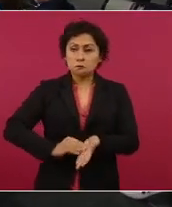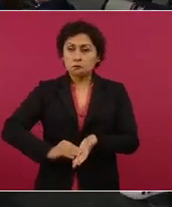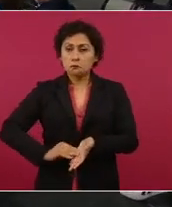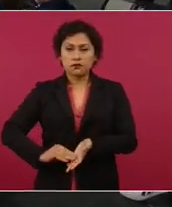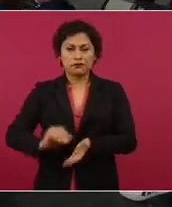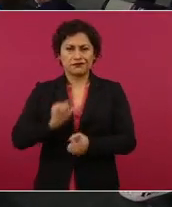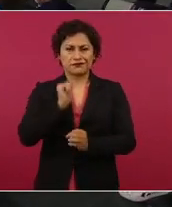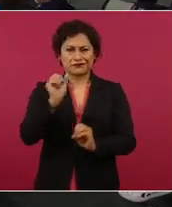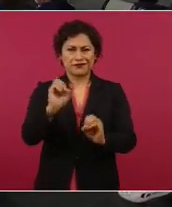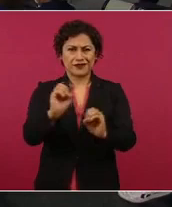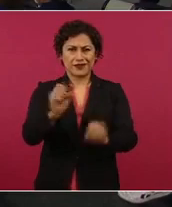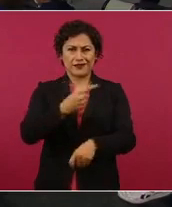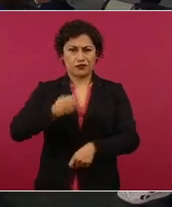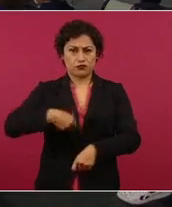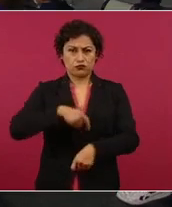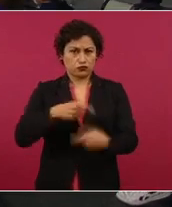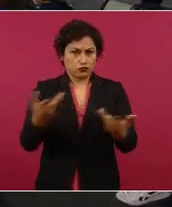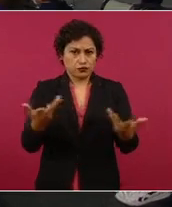Tenemos casos